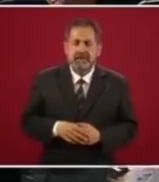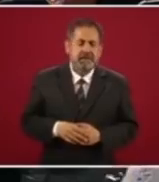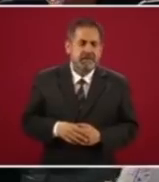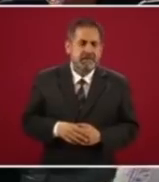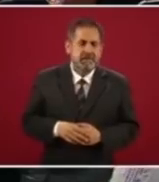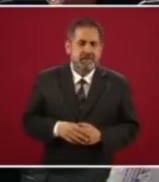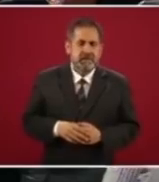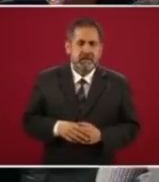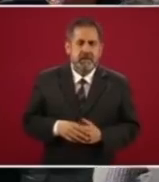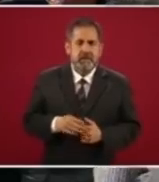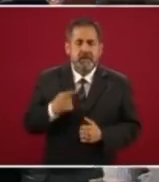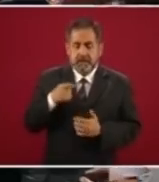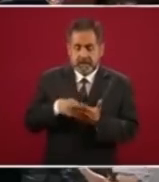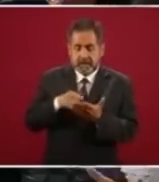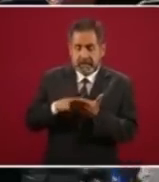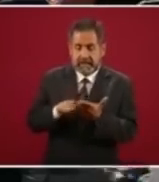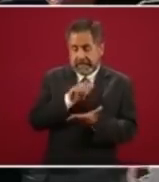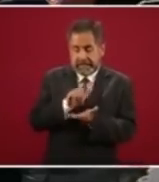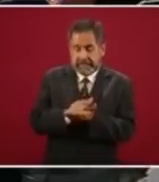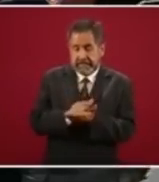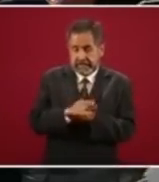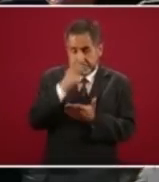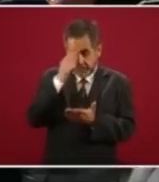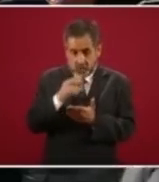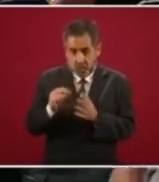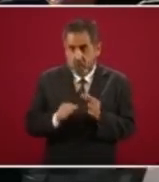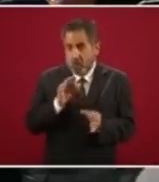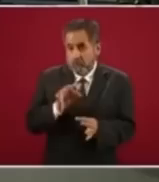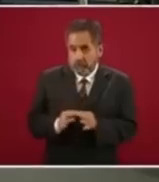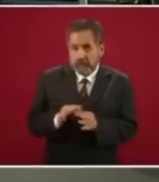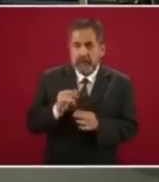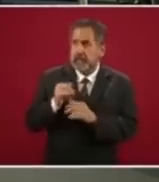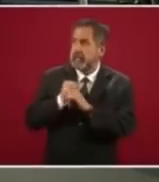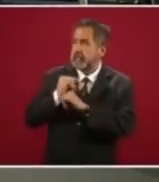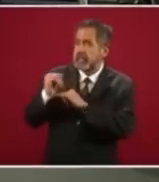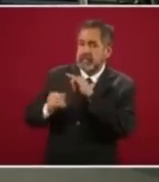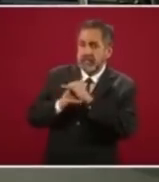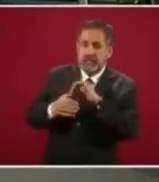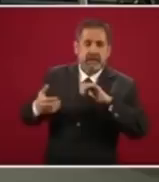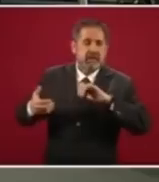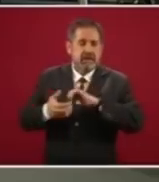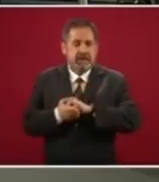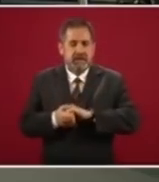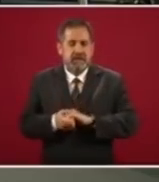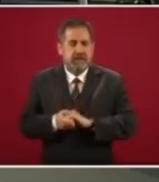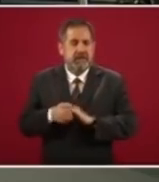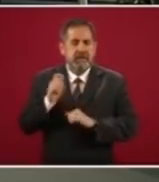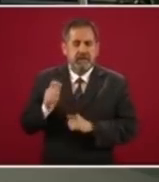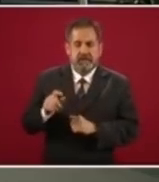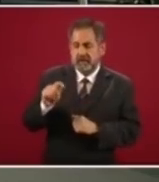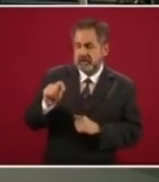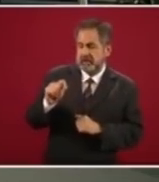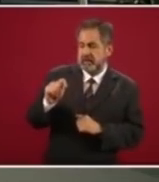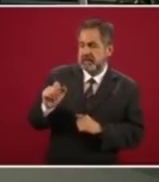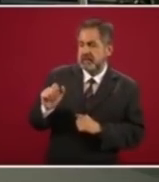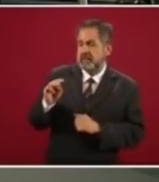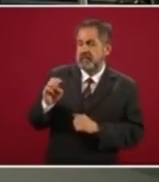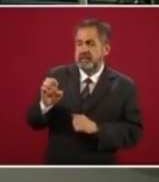dar cumplimiento a la ley mexicana y a los acuerdos del tratado del